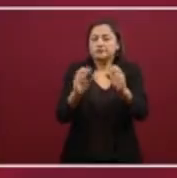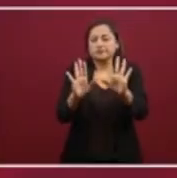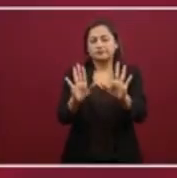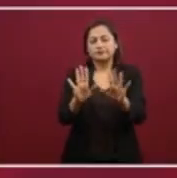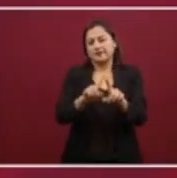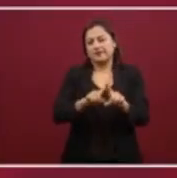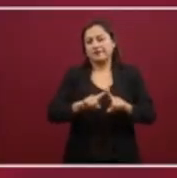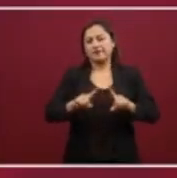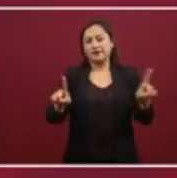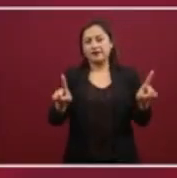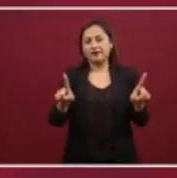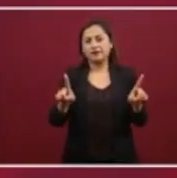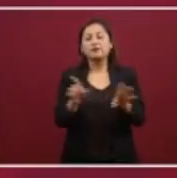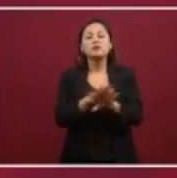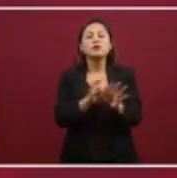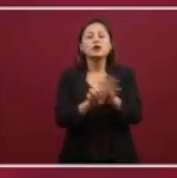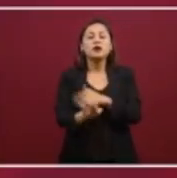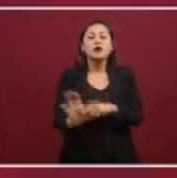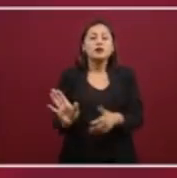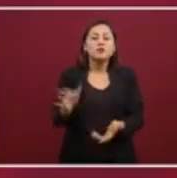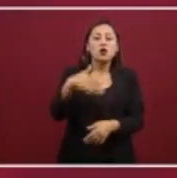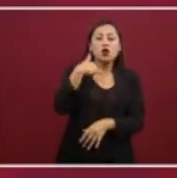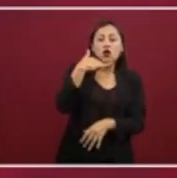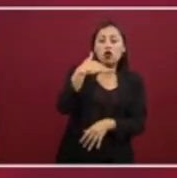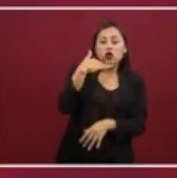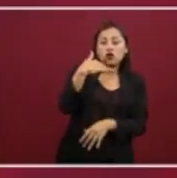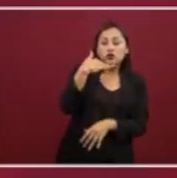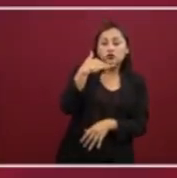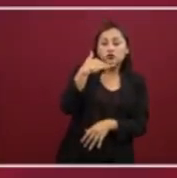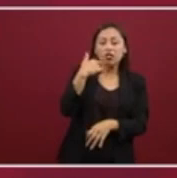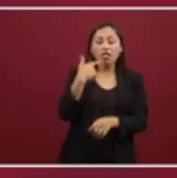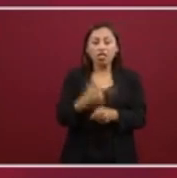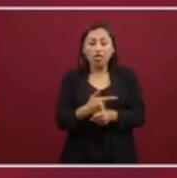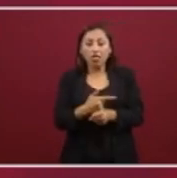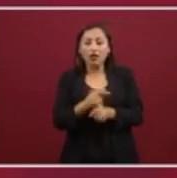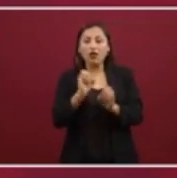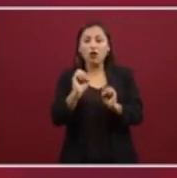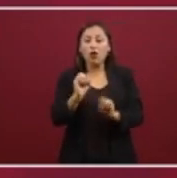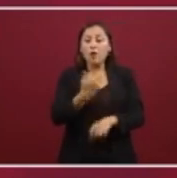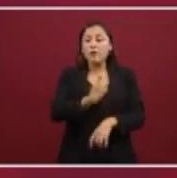de México no tuviese autoridad moral, pues entonces